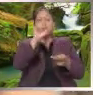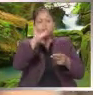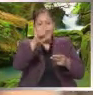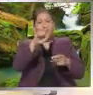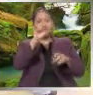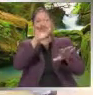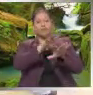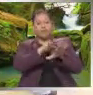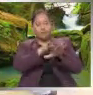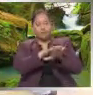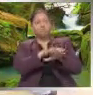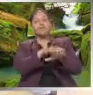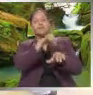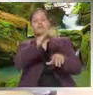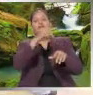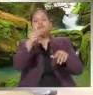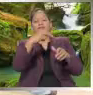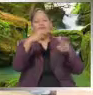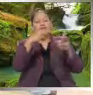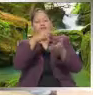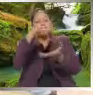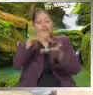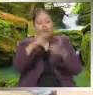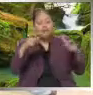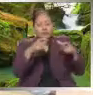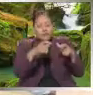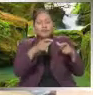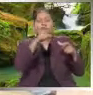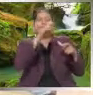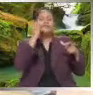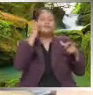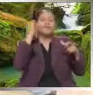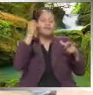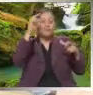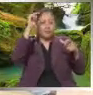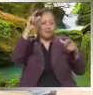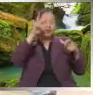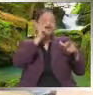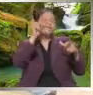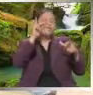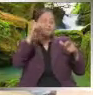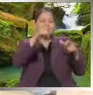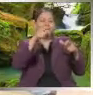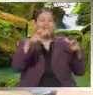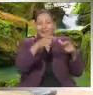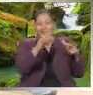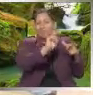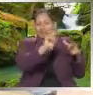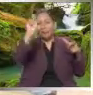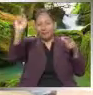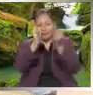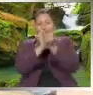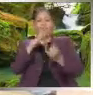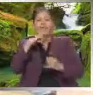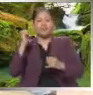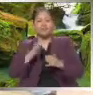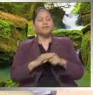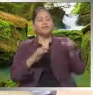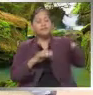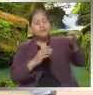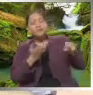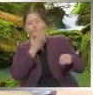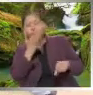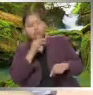empezó a llamar el Pequeño Vaticano. Allí construyeron la Universidad Pontificia y era muy común ver caminando ahí